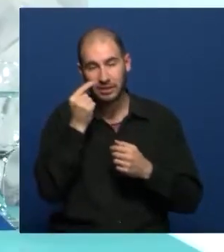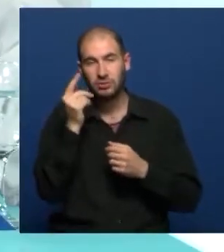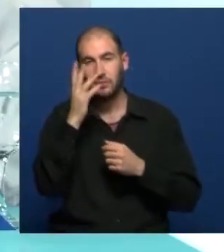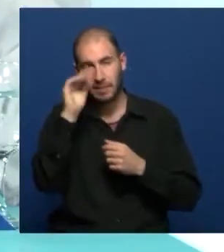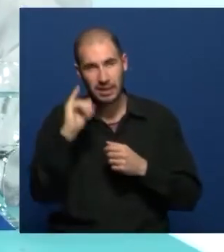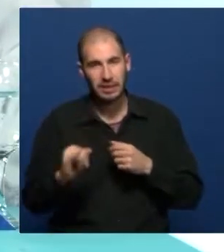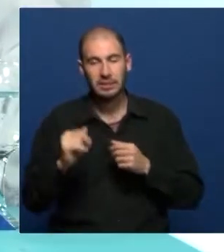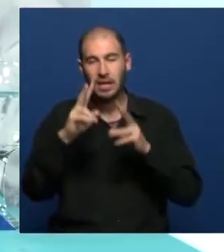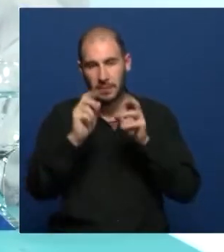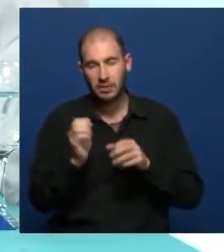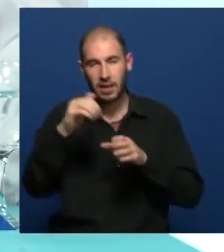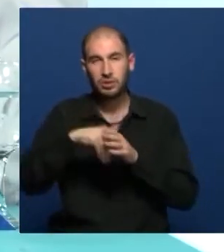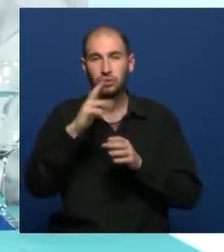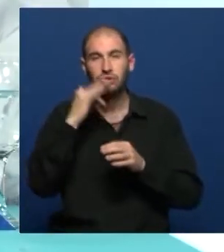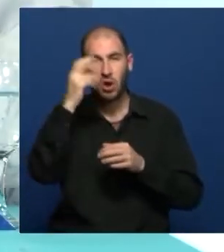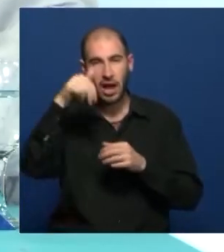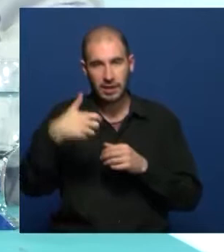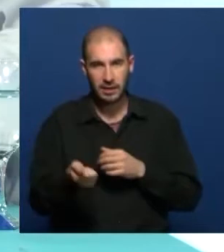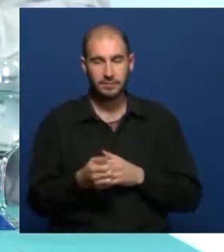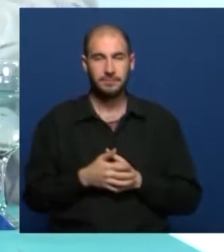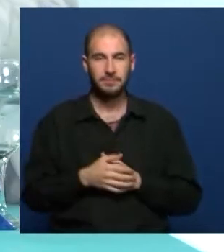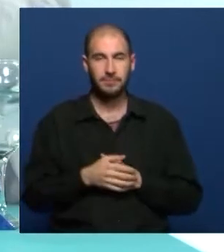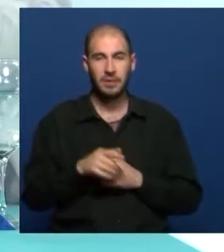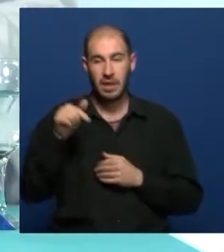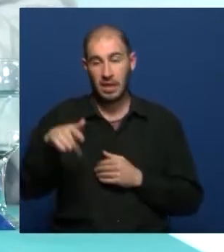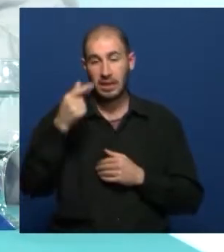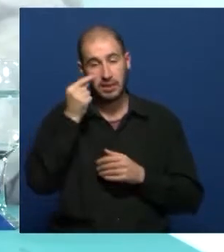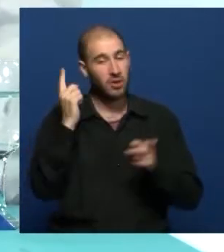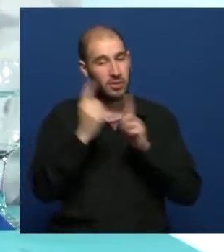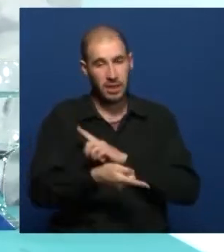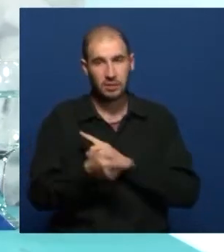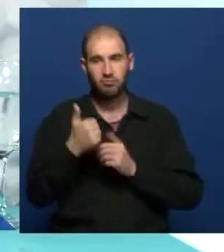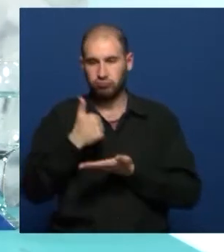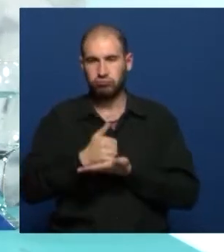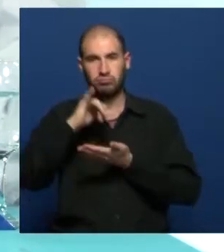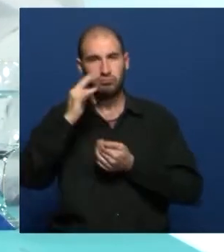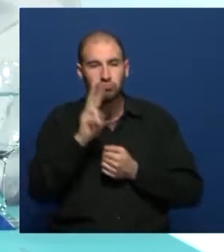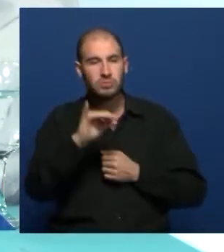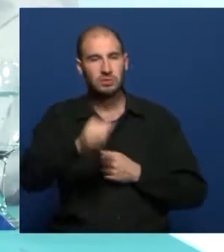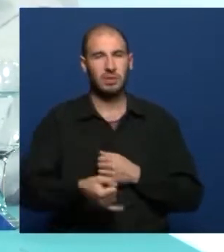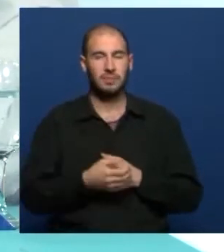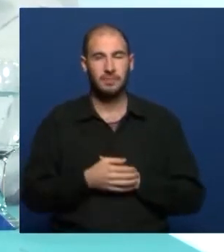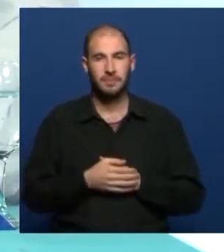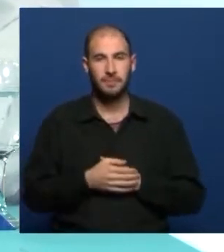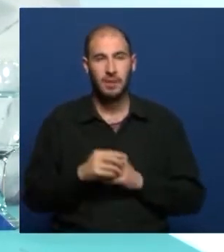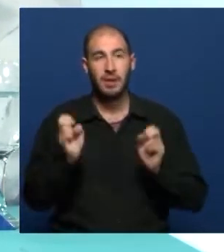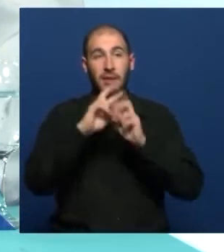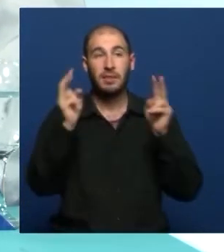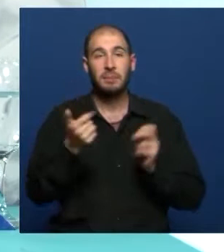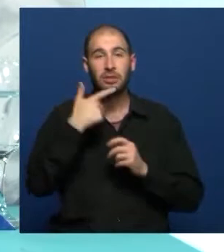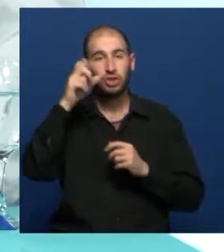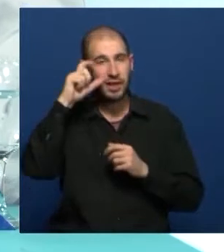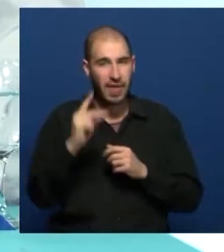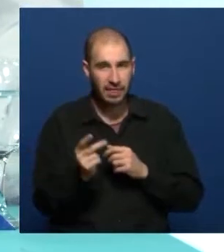el contexto de la investigación de la causa de joana es sobre la que ella es testigo directa y presencial en relación con el caso de sole